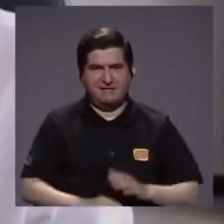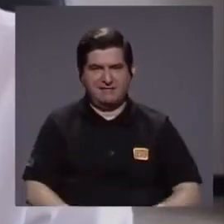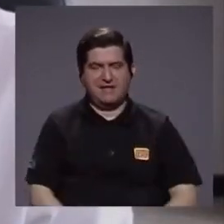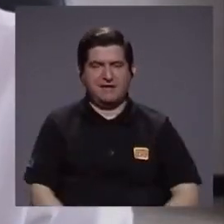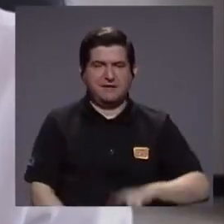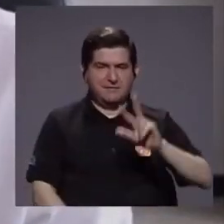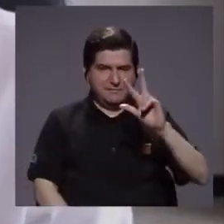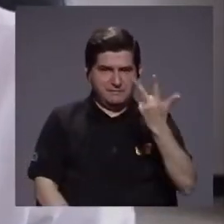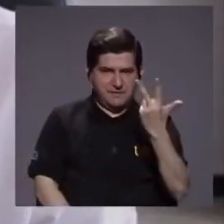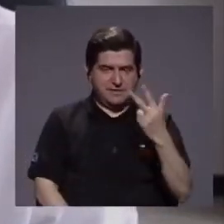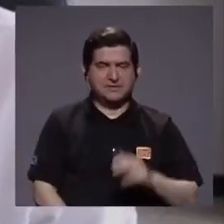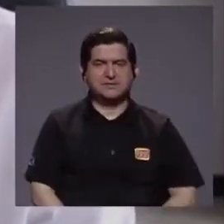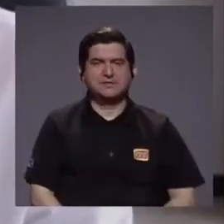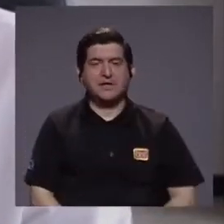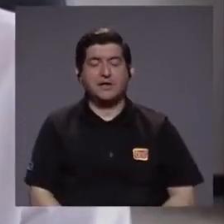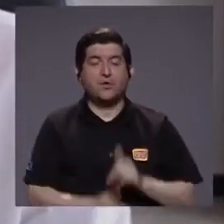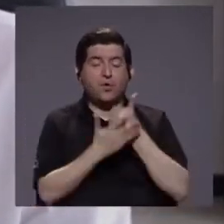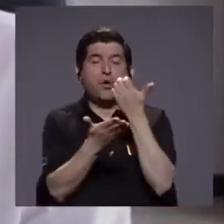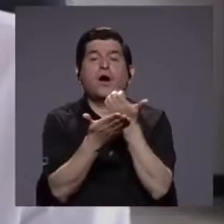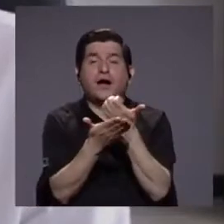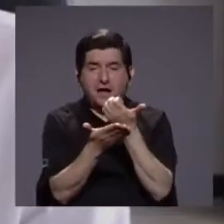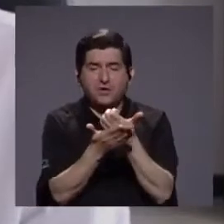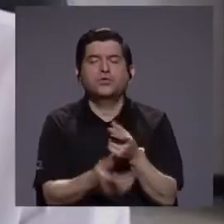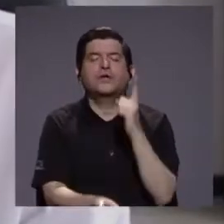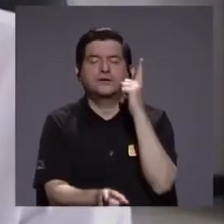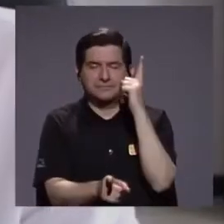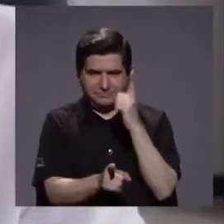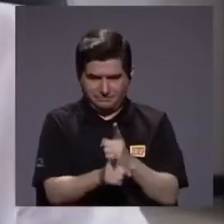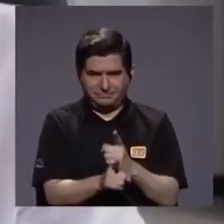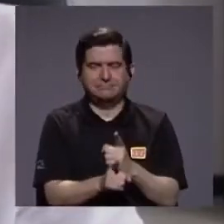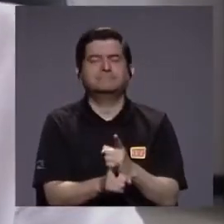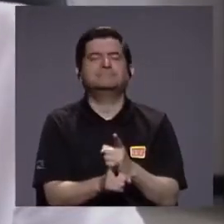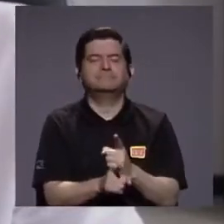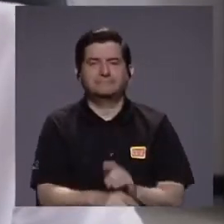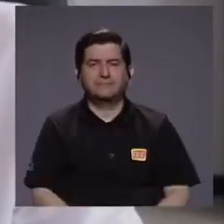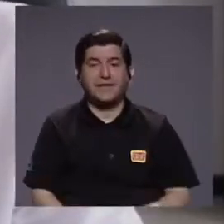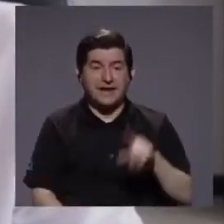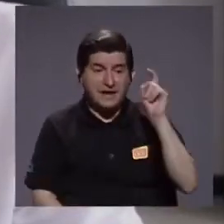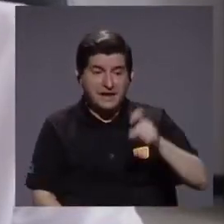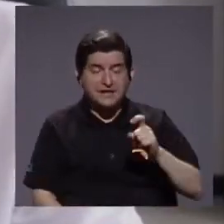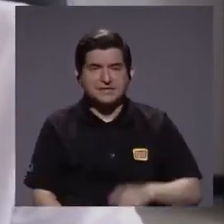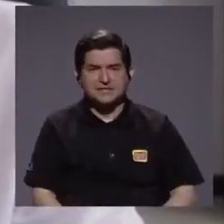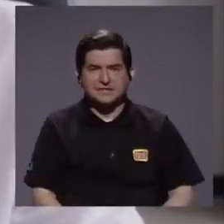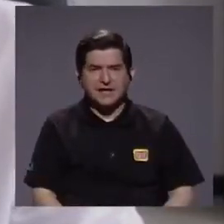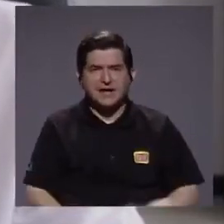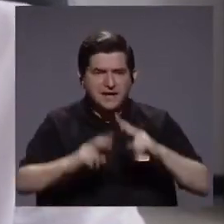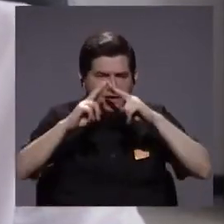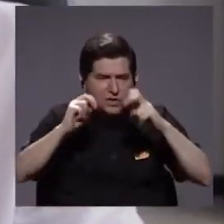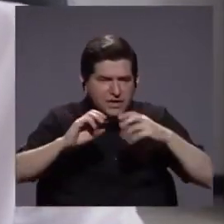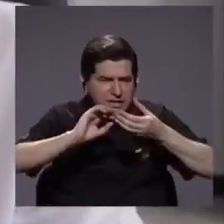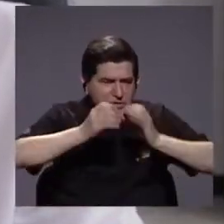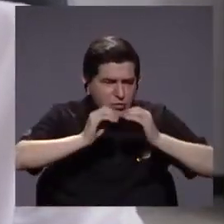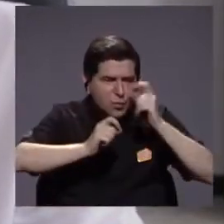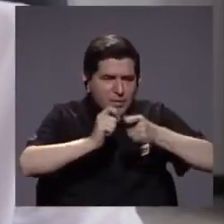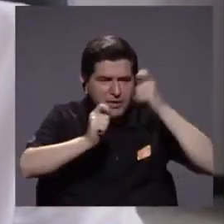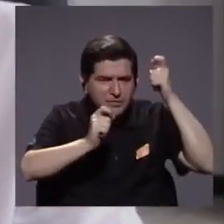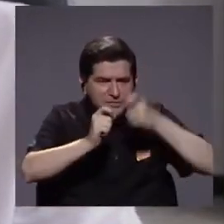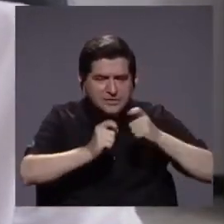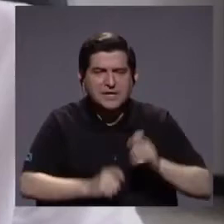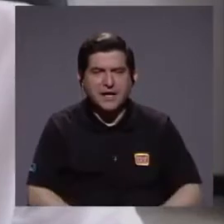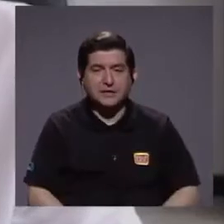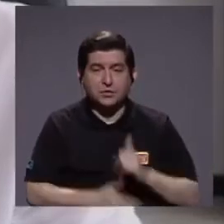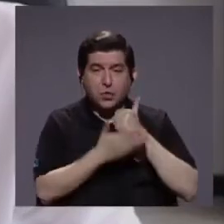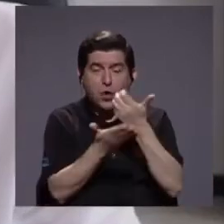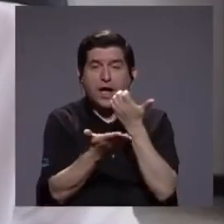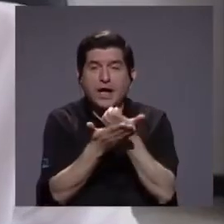El tercero es el tema de las becas, y aquí efectivamente hay que ver índices, indicadores específicos para hacer unas